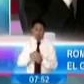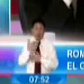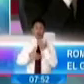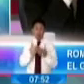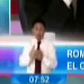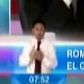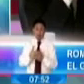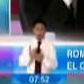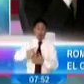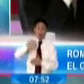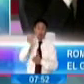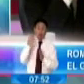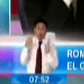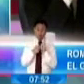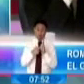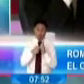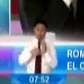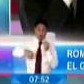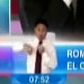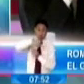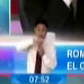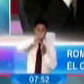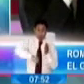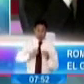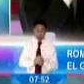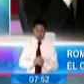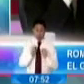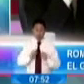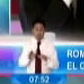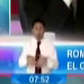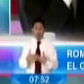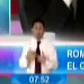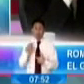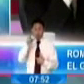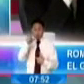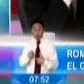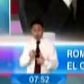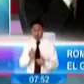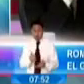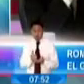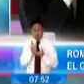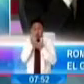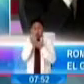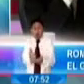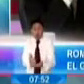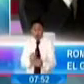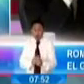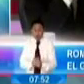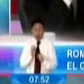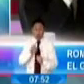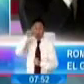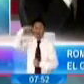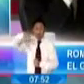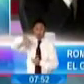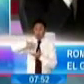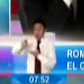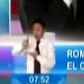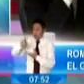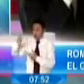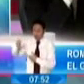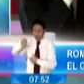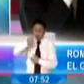deducción al final del día en el impuesto. Entonces, uh-huh. La facilidad que yo le estoy dando al ciudadano, le voy a dejar de pagar al Estado y puedo